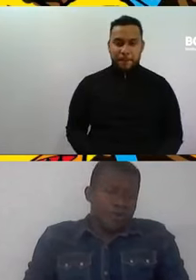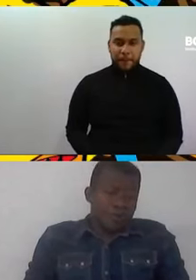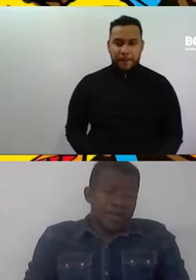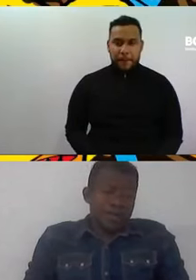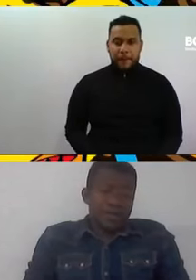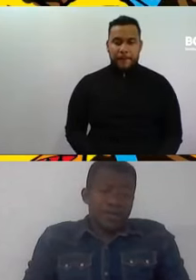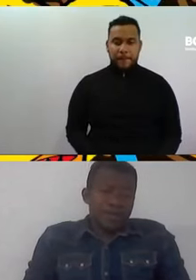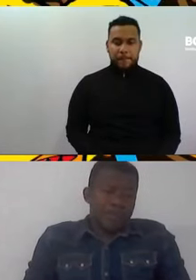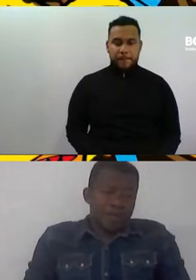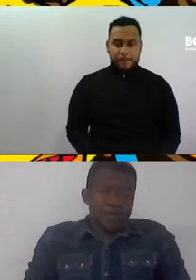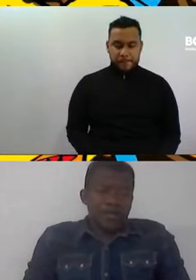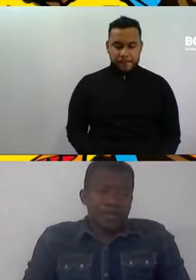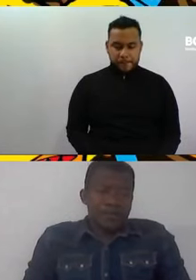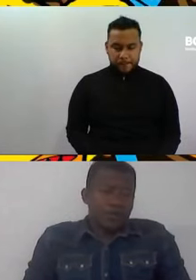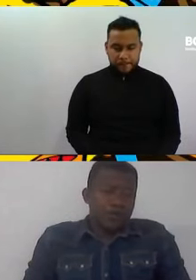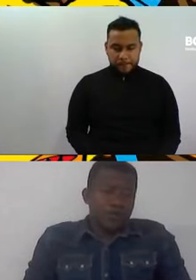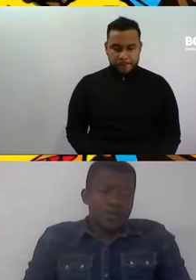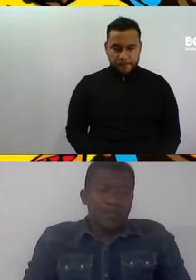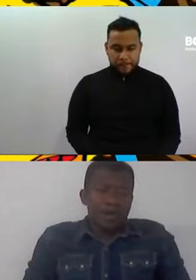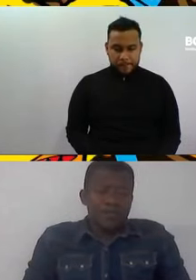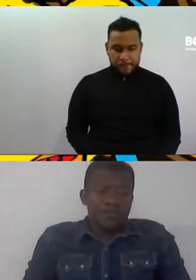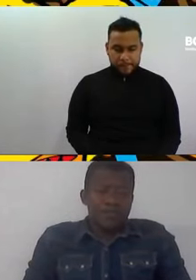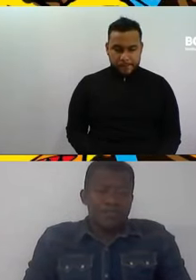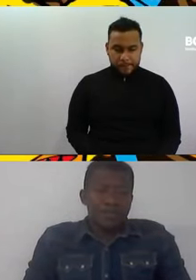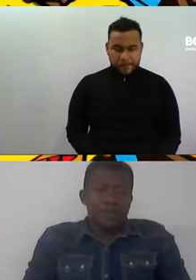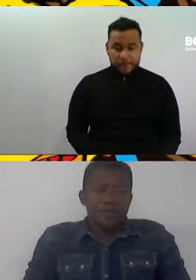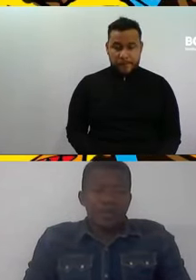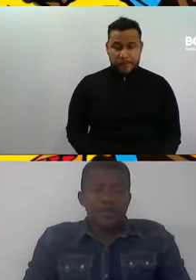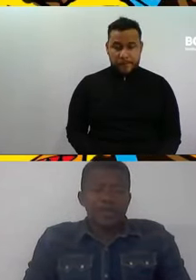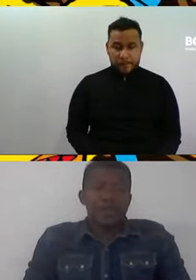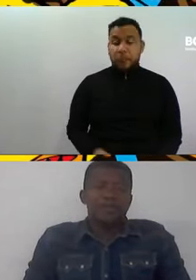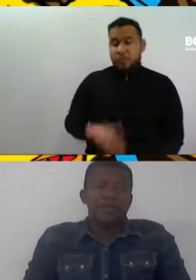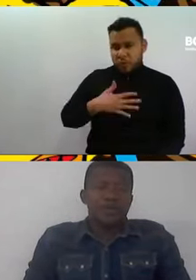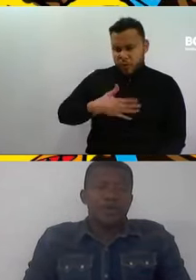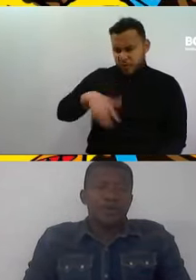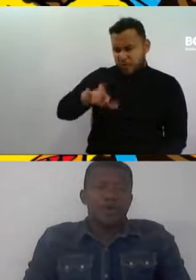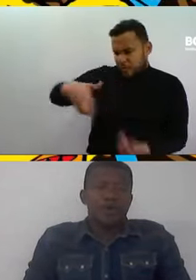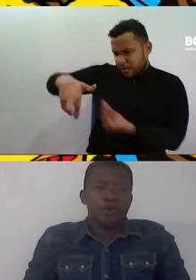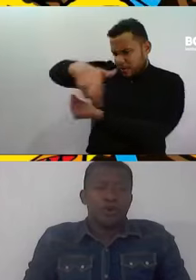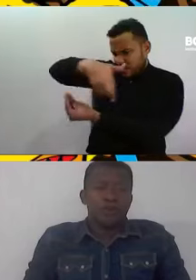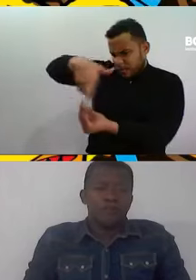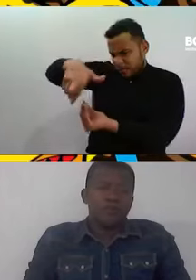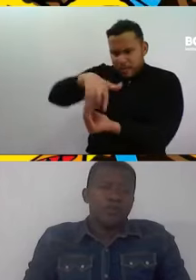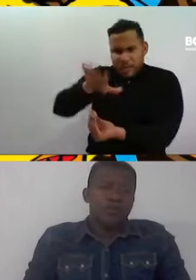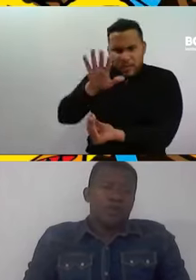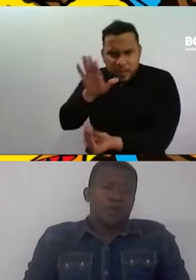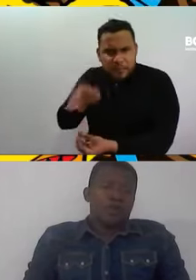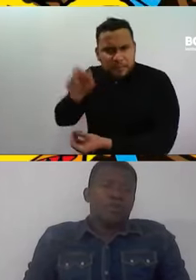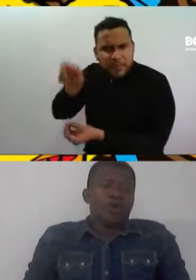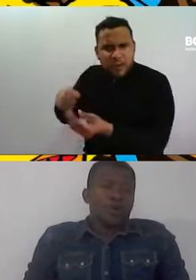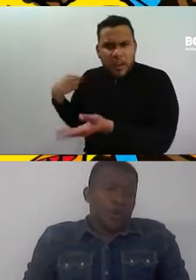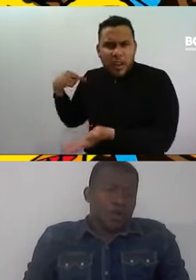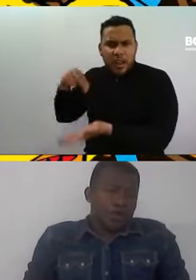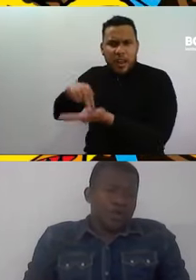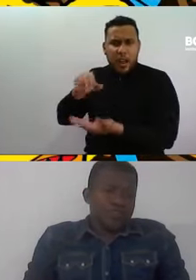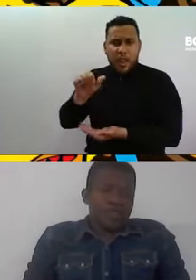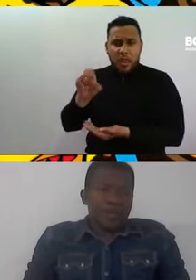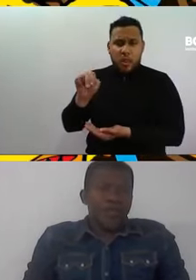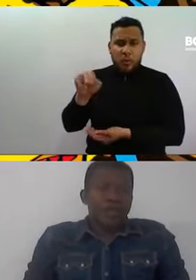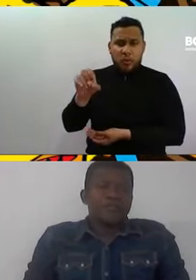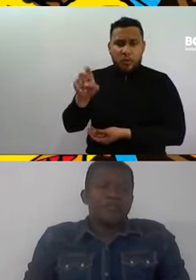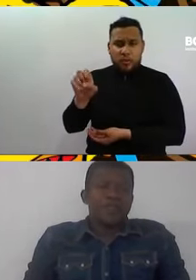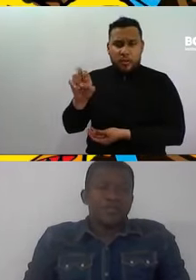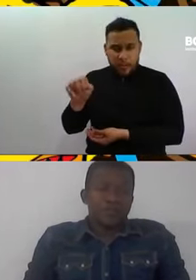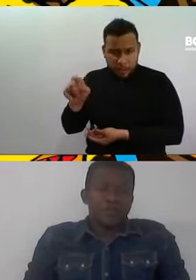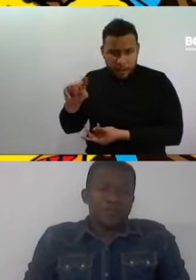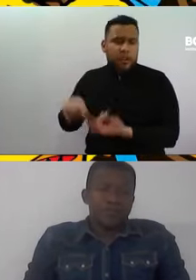Yo creo en el palenque de Antonio Cervantes, en el palenque de Benco Biocó, como en un estado